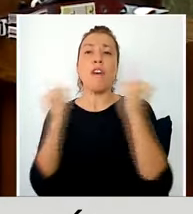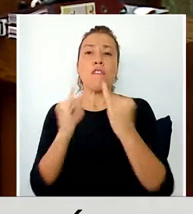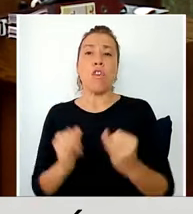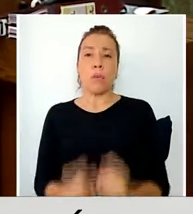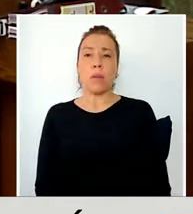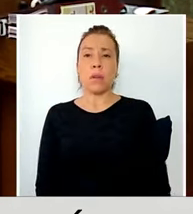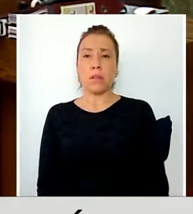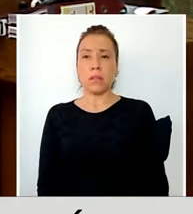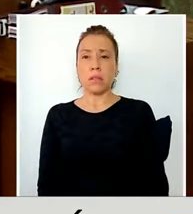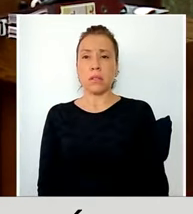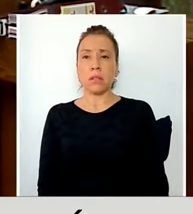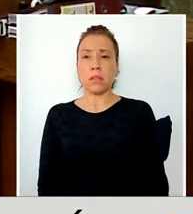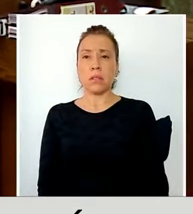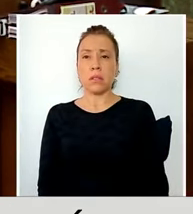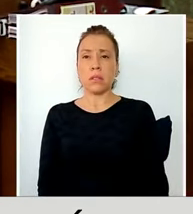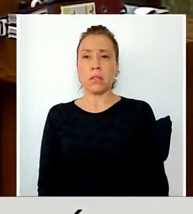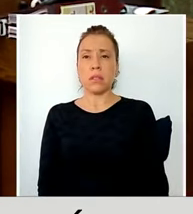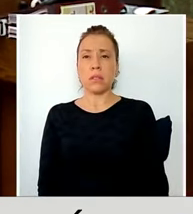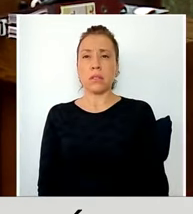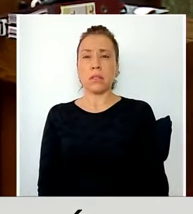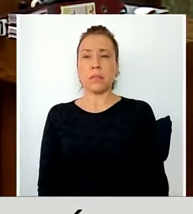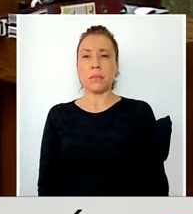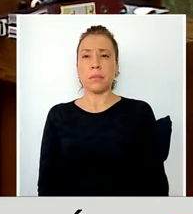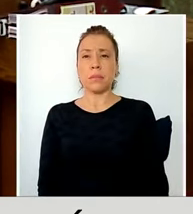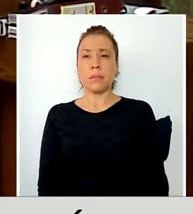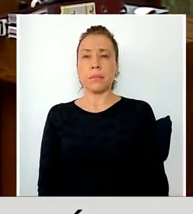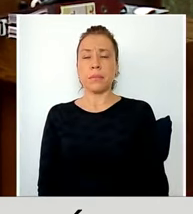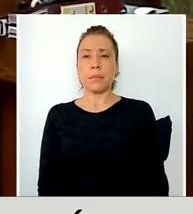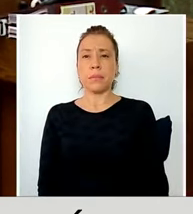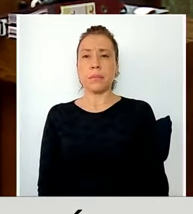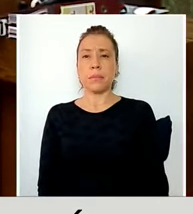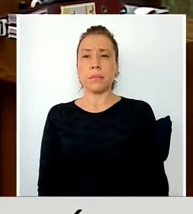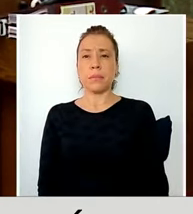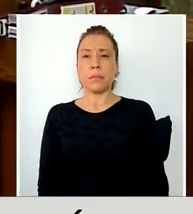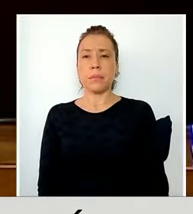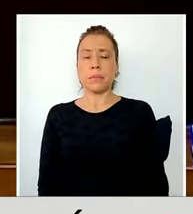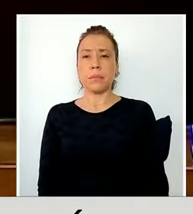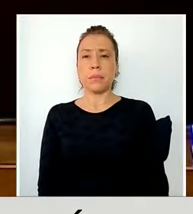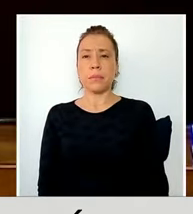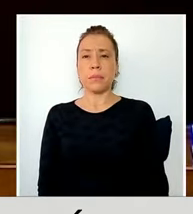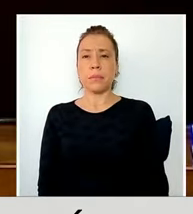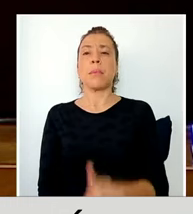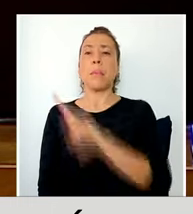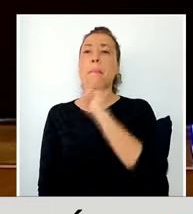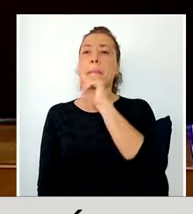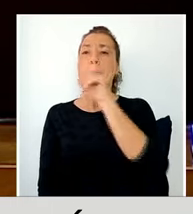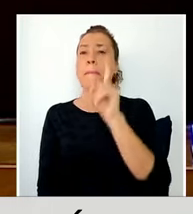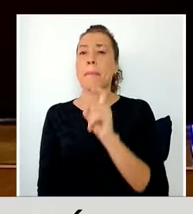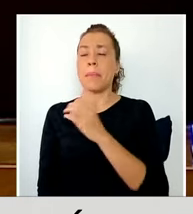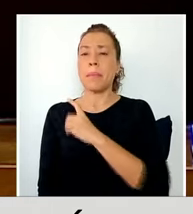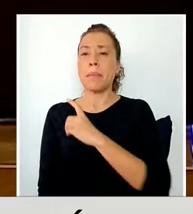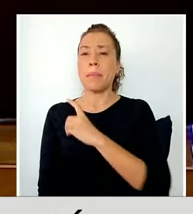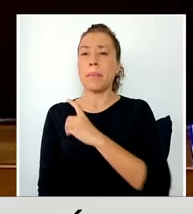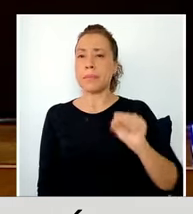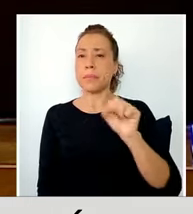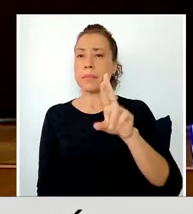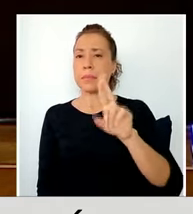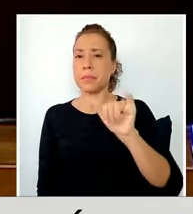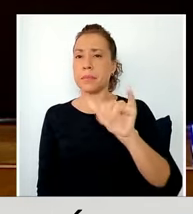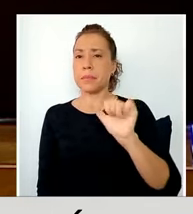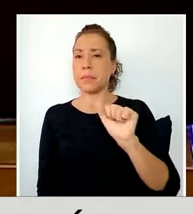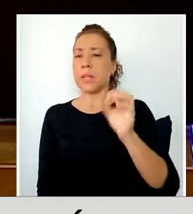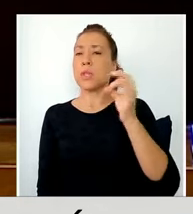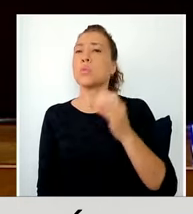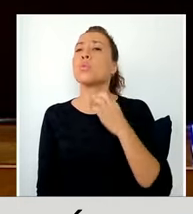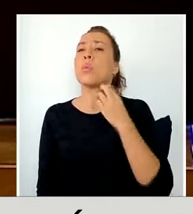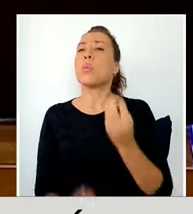el secretario tiene la palabra la pregunta del diputado araya es pertinente lo siguiente